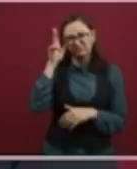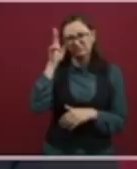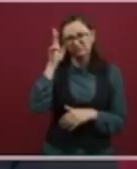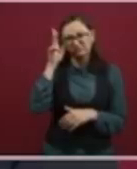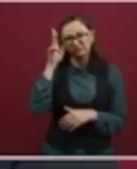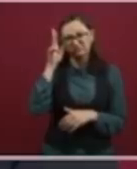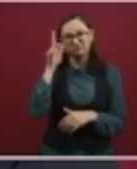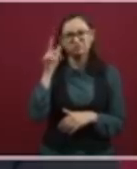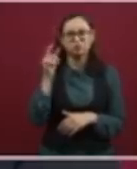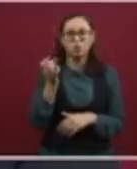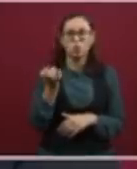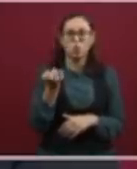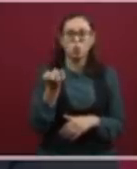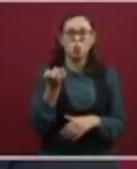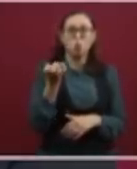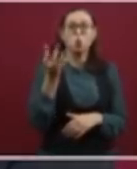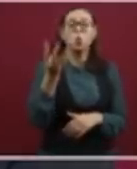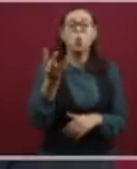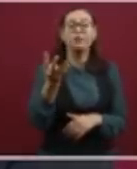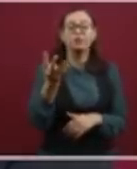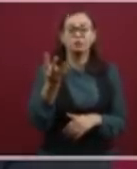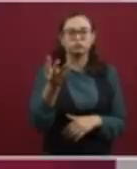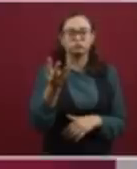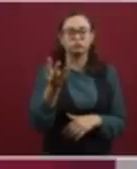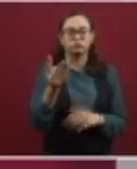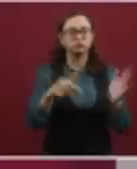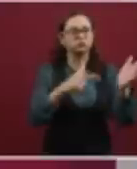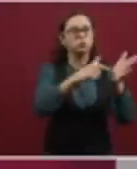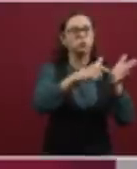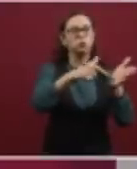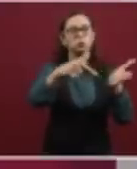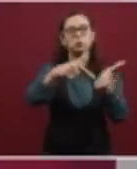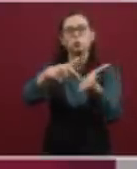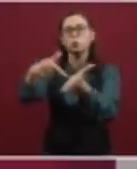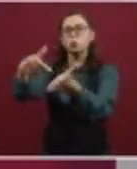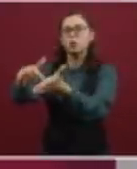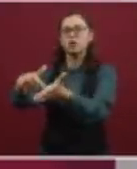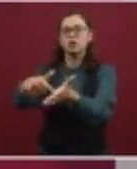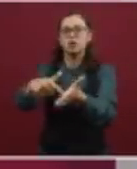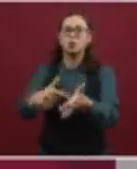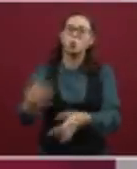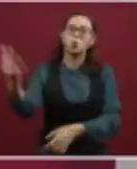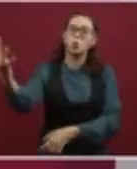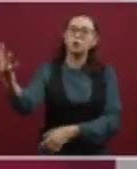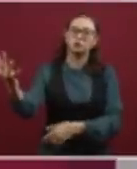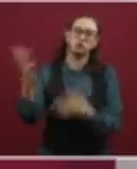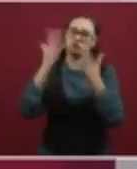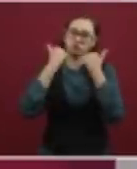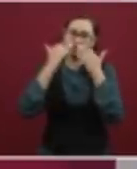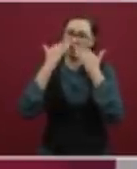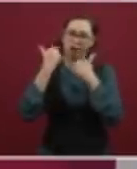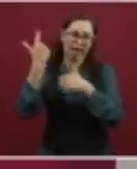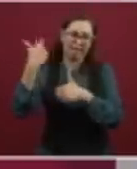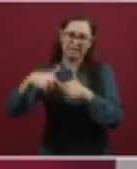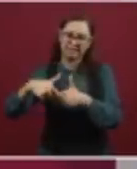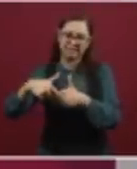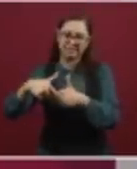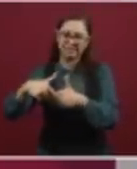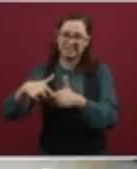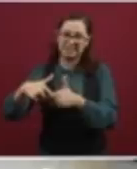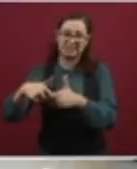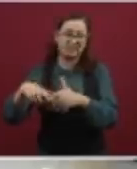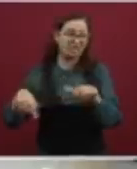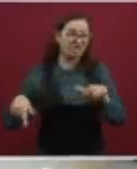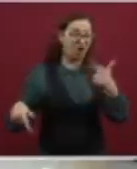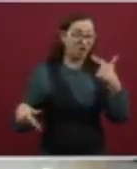estaciones sin gasolina. De las más de 12,000, ¿se acuerdan cómo estaba la crisis?